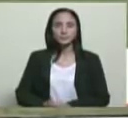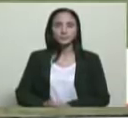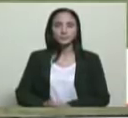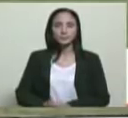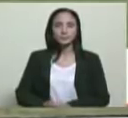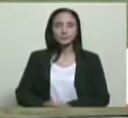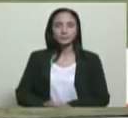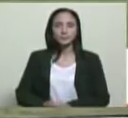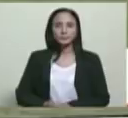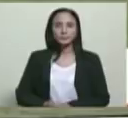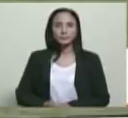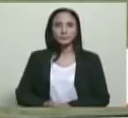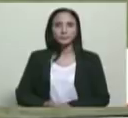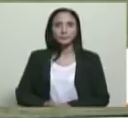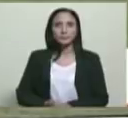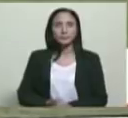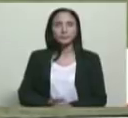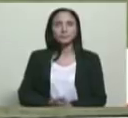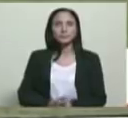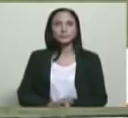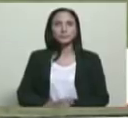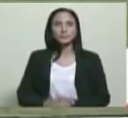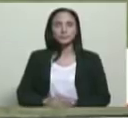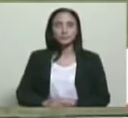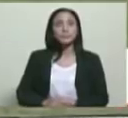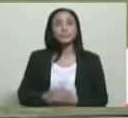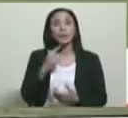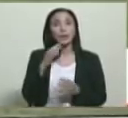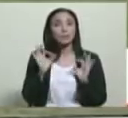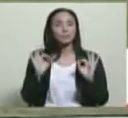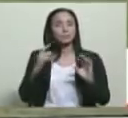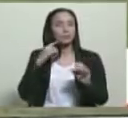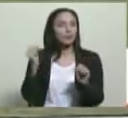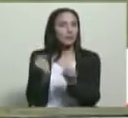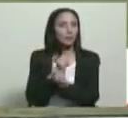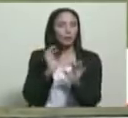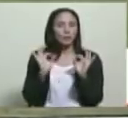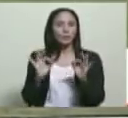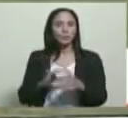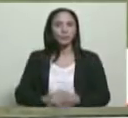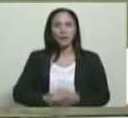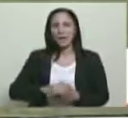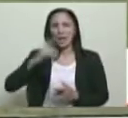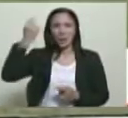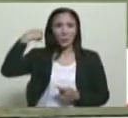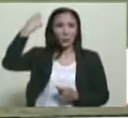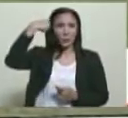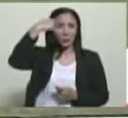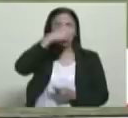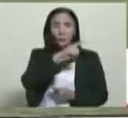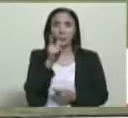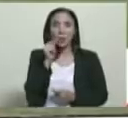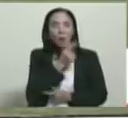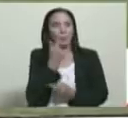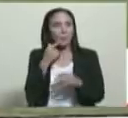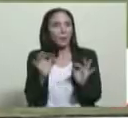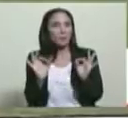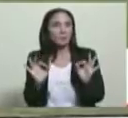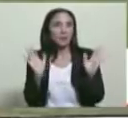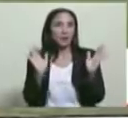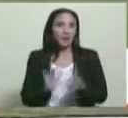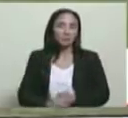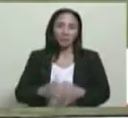Vienen del mismo planeta, son igualitas. Tremendo trasquile le hicieron a ese muchacho, ¿vale? Pero el muchacho quedó bien,